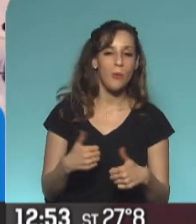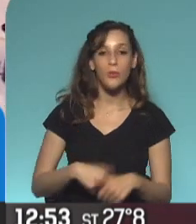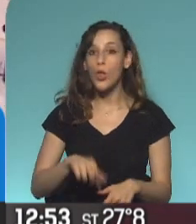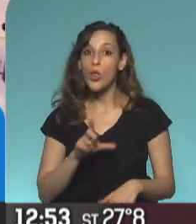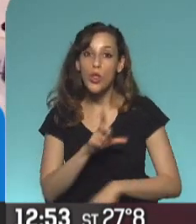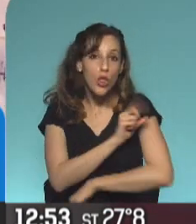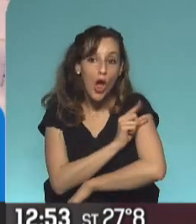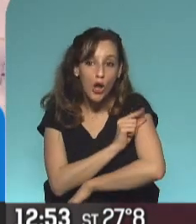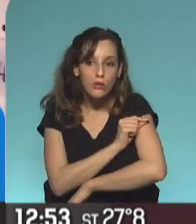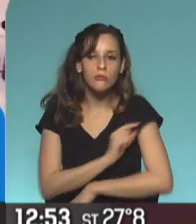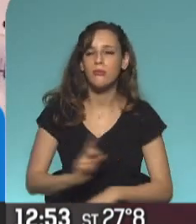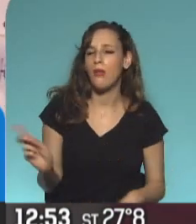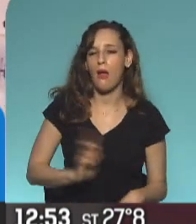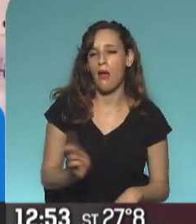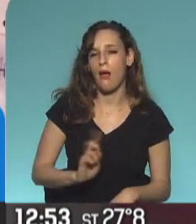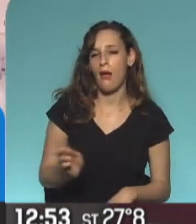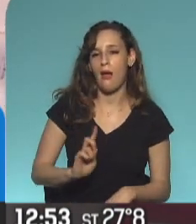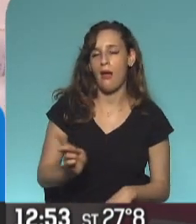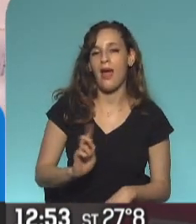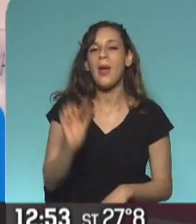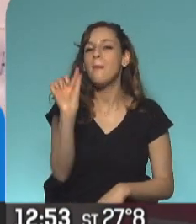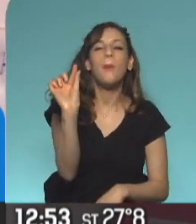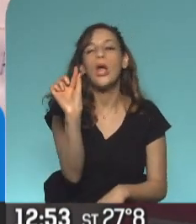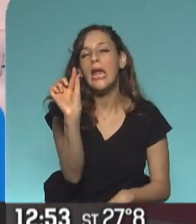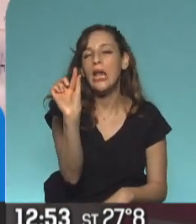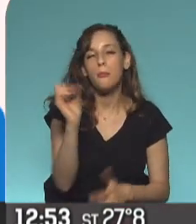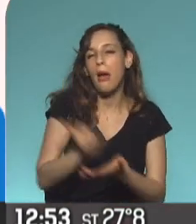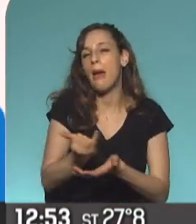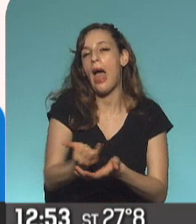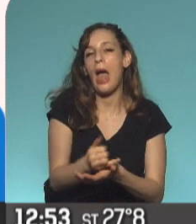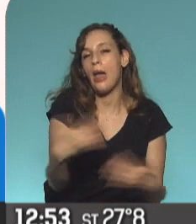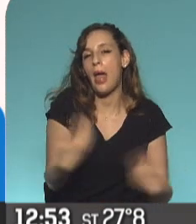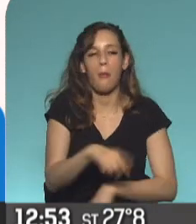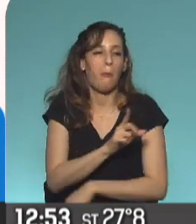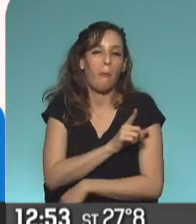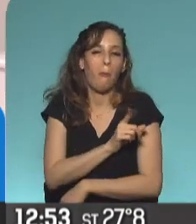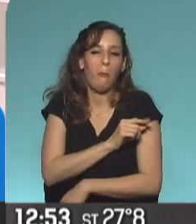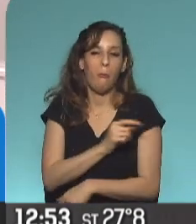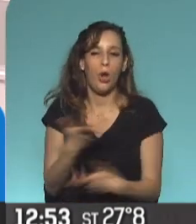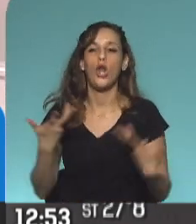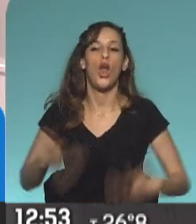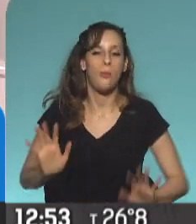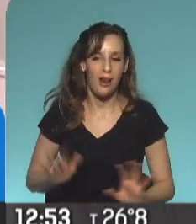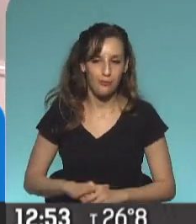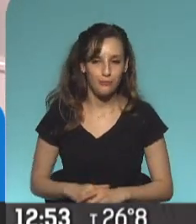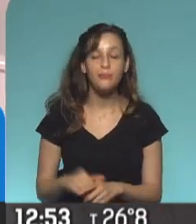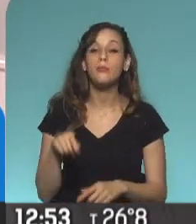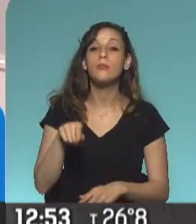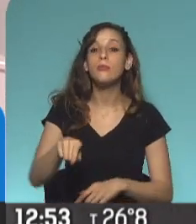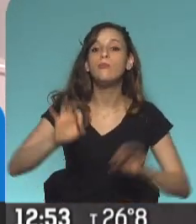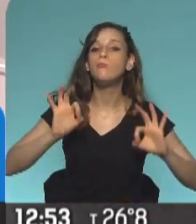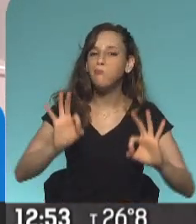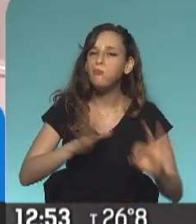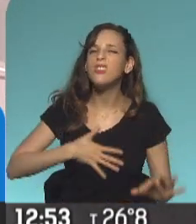o no? No, un poquito, bueno, como cualquier vacuna. ¿Ya te diste la vacuna? ¿Cómo te